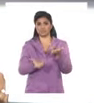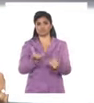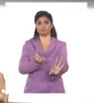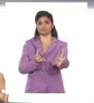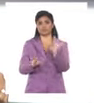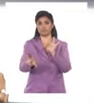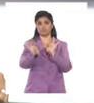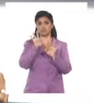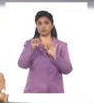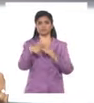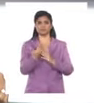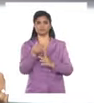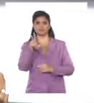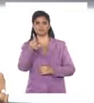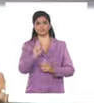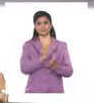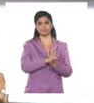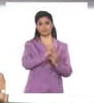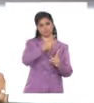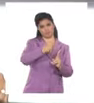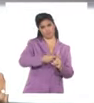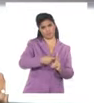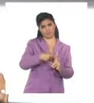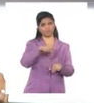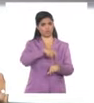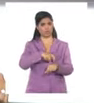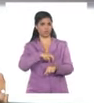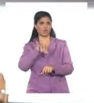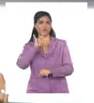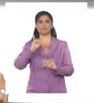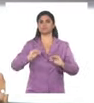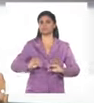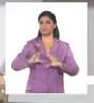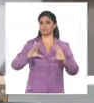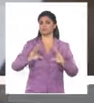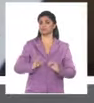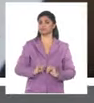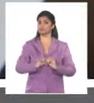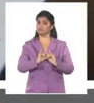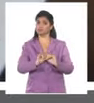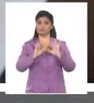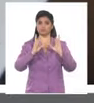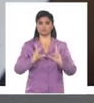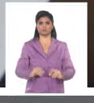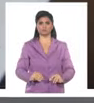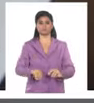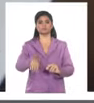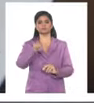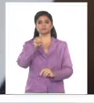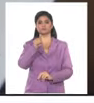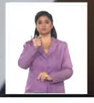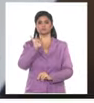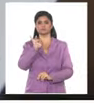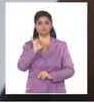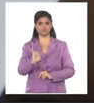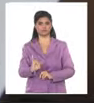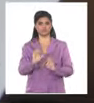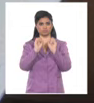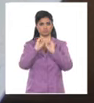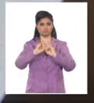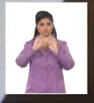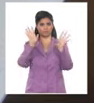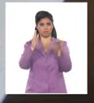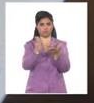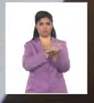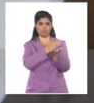2024 a las 9 de la mañana según el acuerdo número 176 x de este órgano publicado en la gaceta oficial de